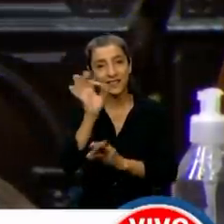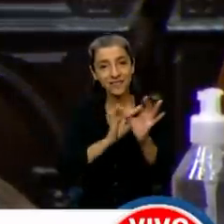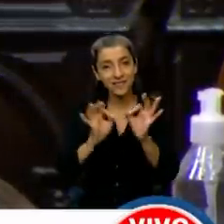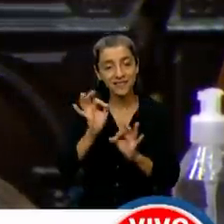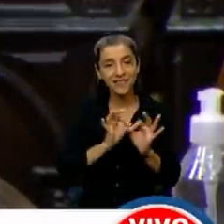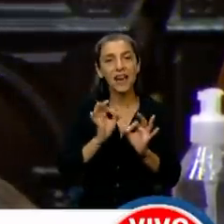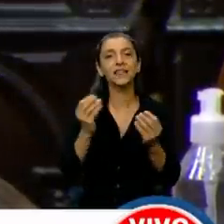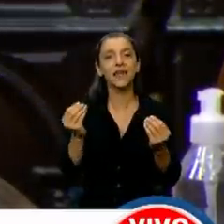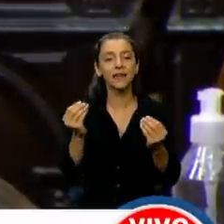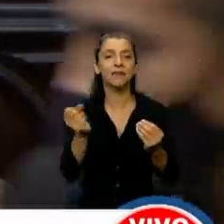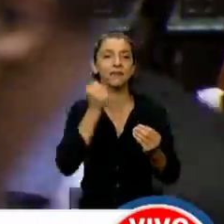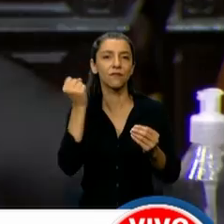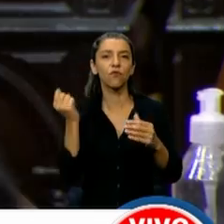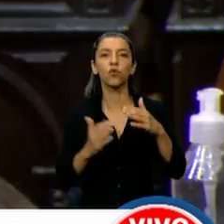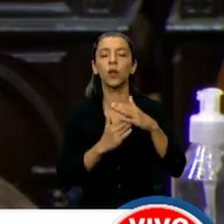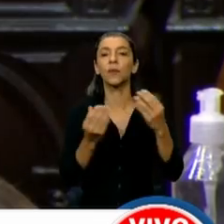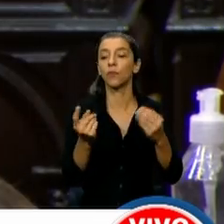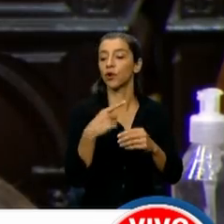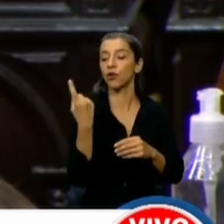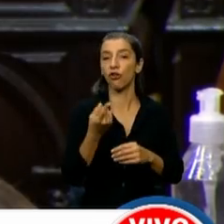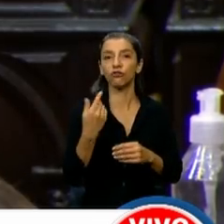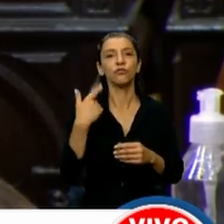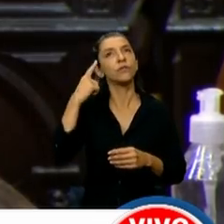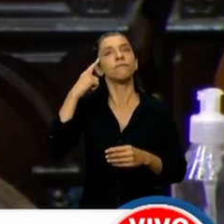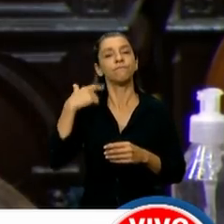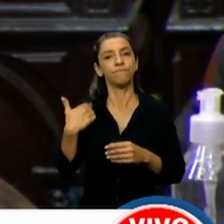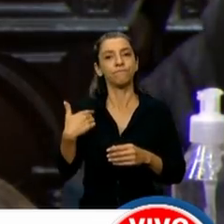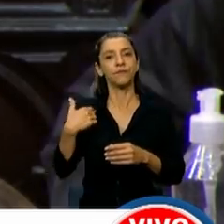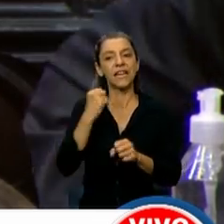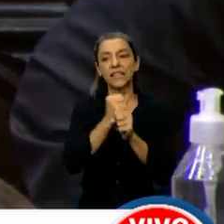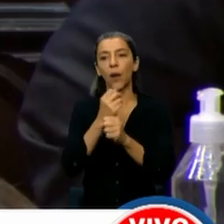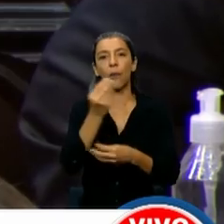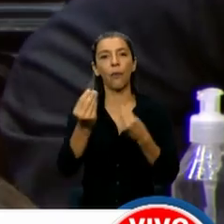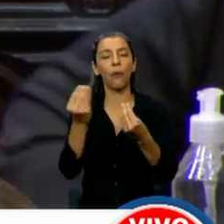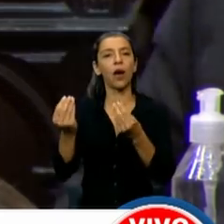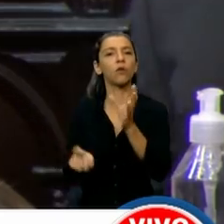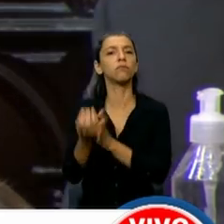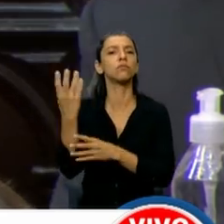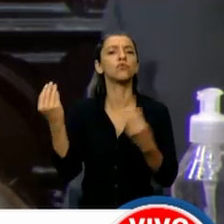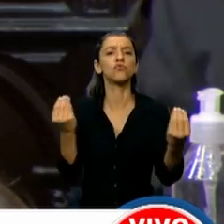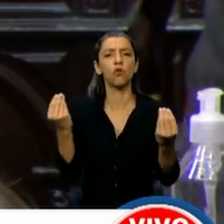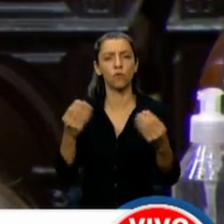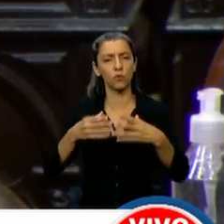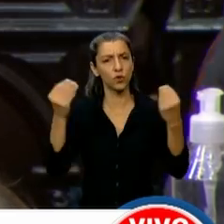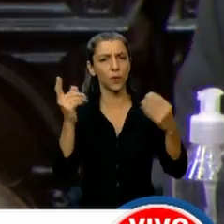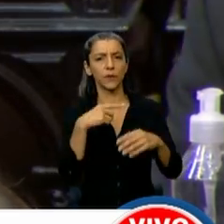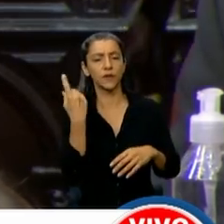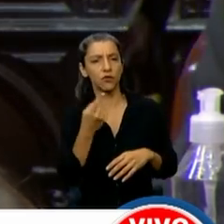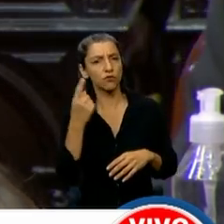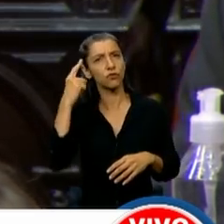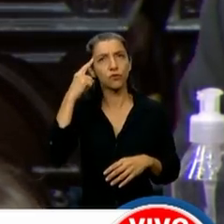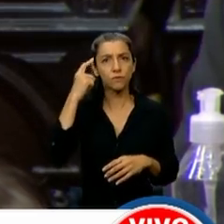como generamos empleo en la argentina es una gran pregunta que muchas veces nos hacemos y por ahí bueno a veces se revolean